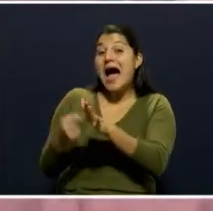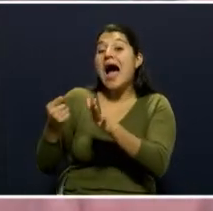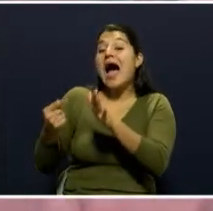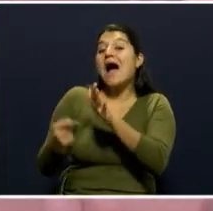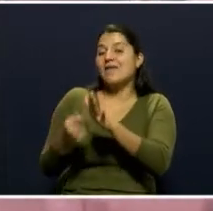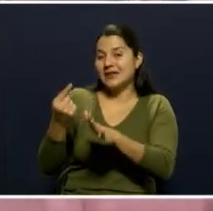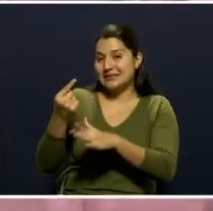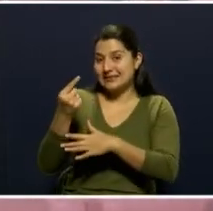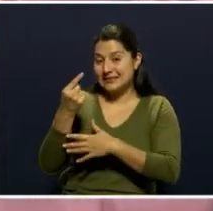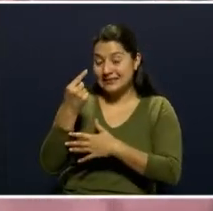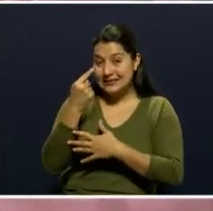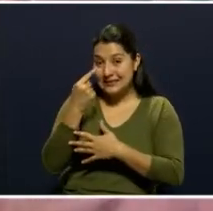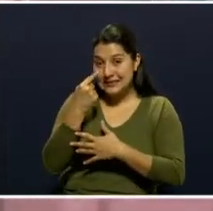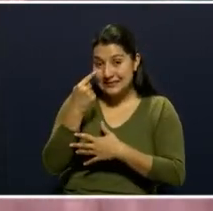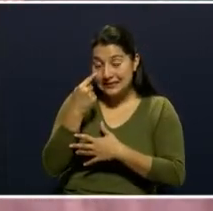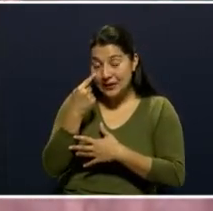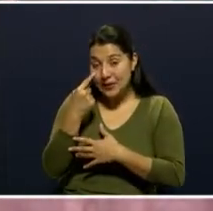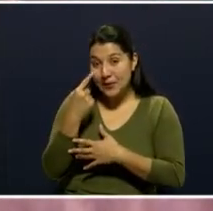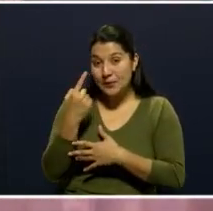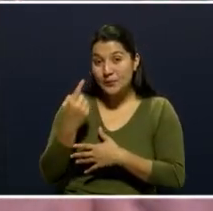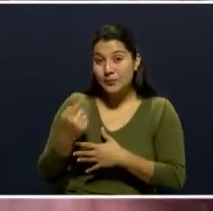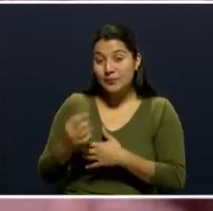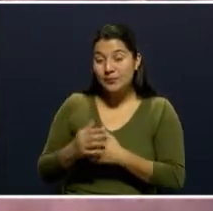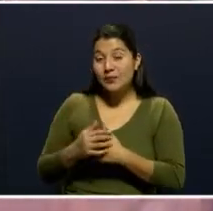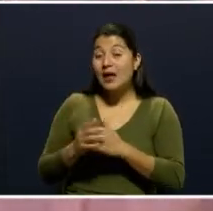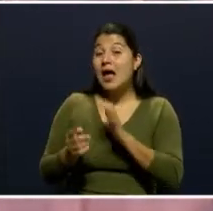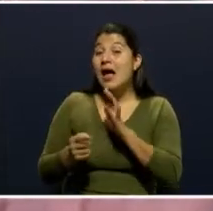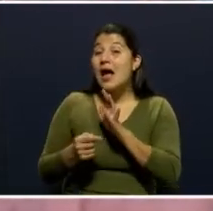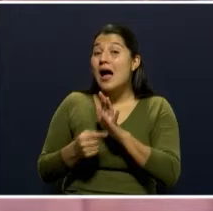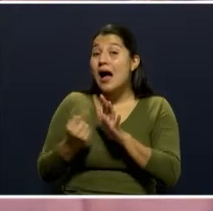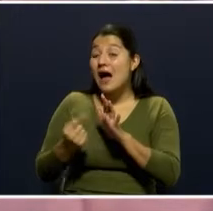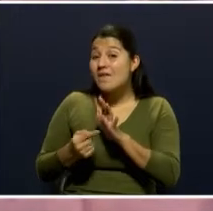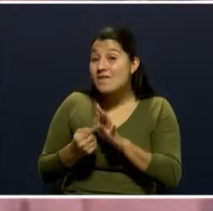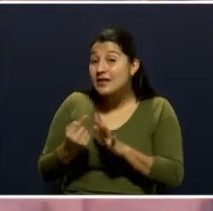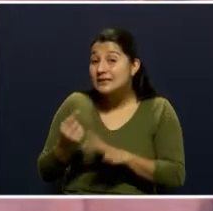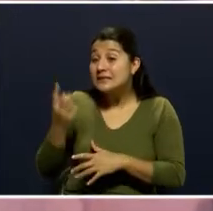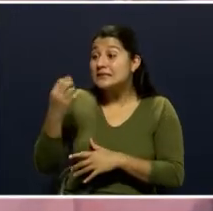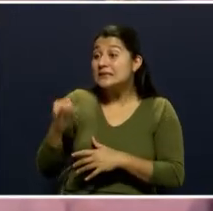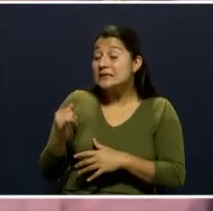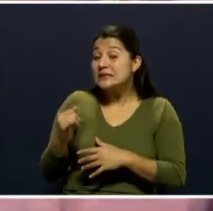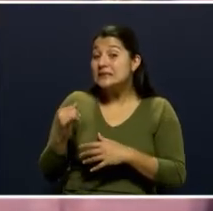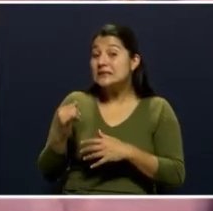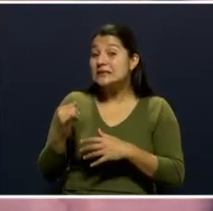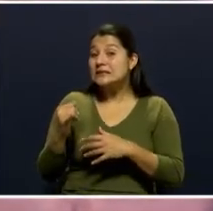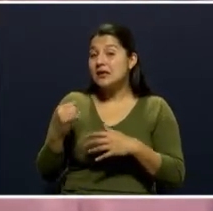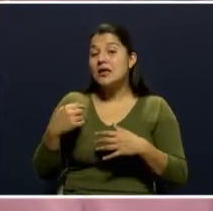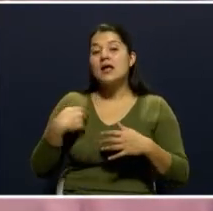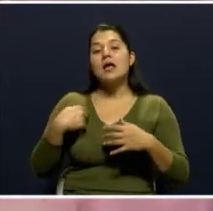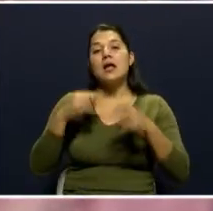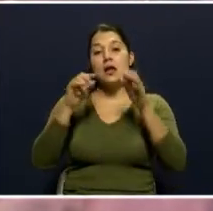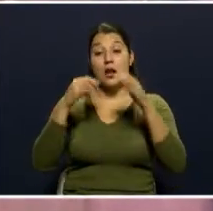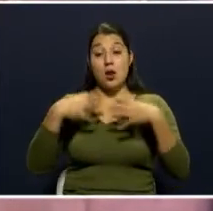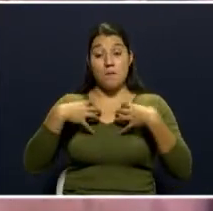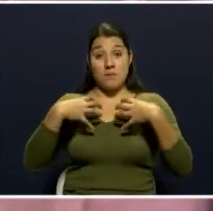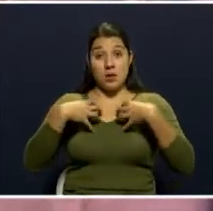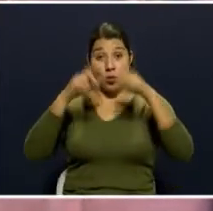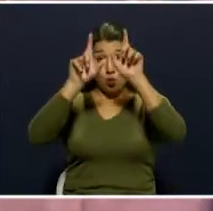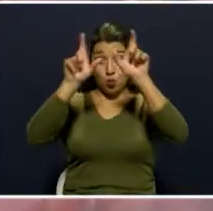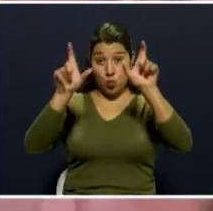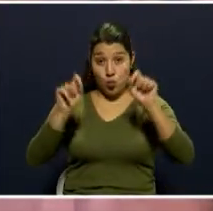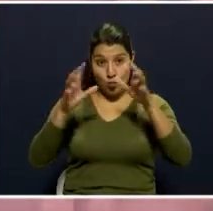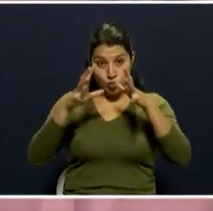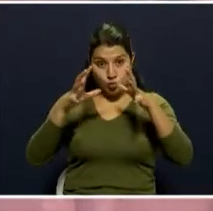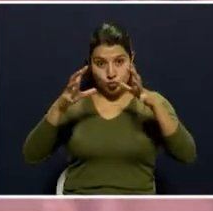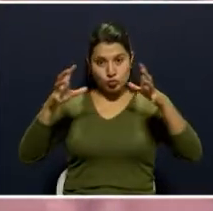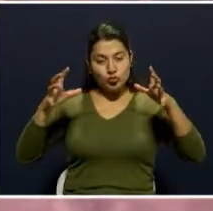de células en los alvéolos y en los pulmones, en ocasiones sí es causada por el virus, pero también viene a entrar una respuesta